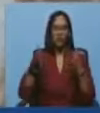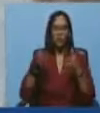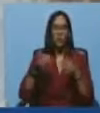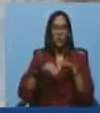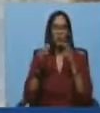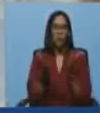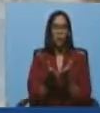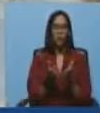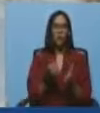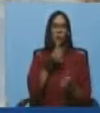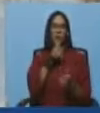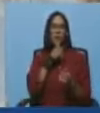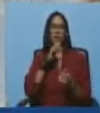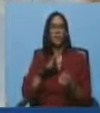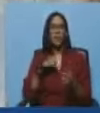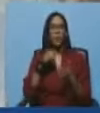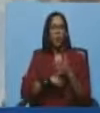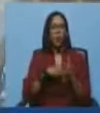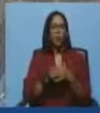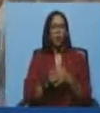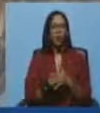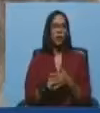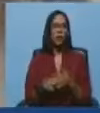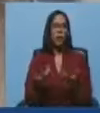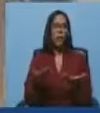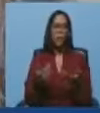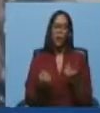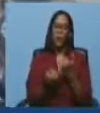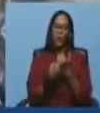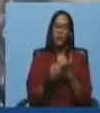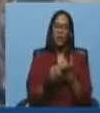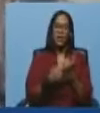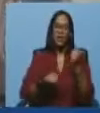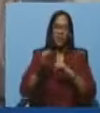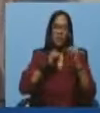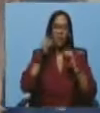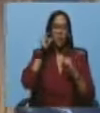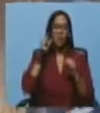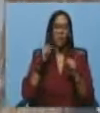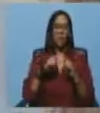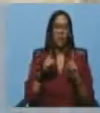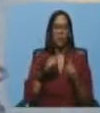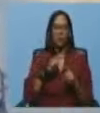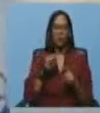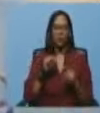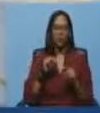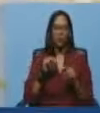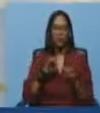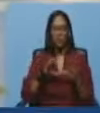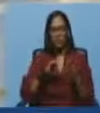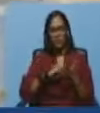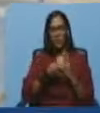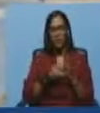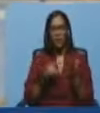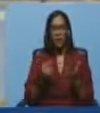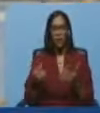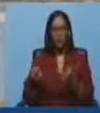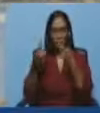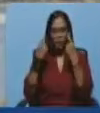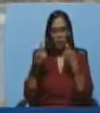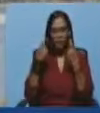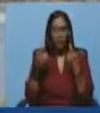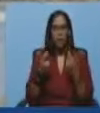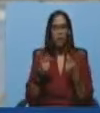Es como quienes estamos en lucha por ser feministas, no significa que no nos hayamos formado en el patriarcado. Entonces, es más o menos el mismo